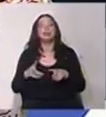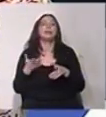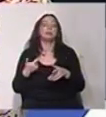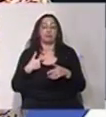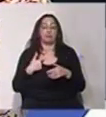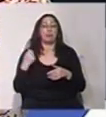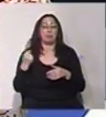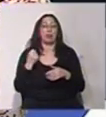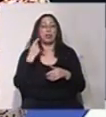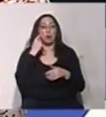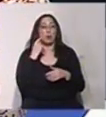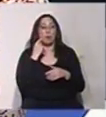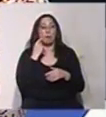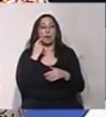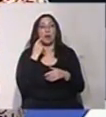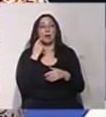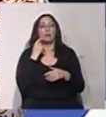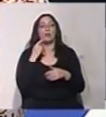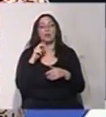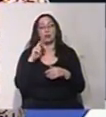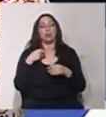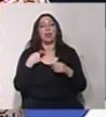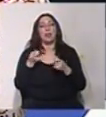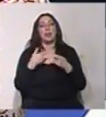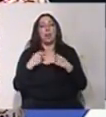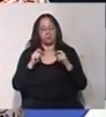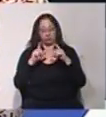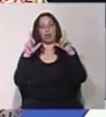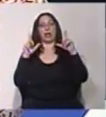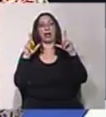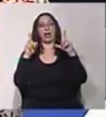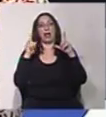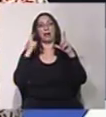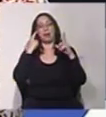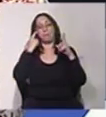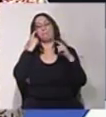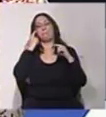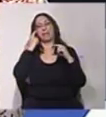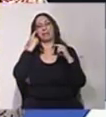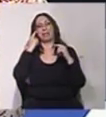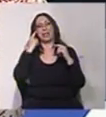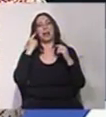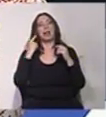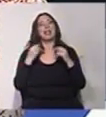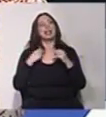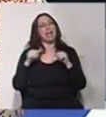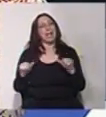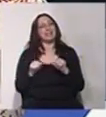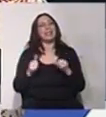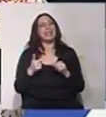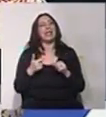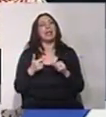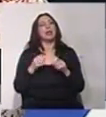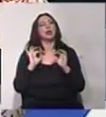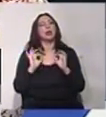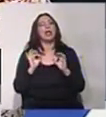la cifra, realmente nos alerta y nos confronta a pensar si estamos haciendo lo suficiente, en